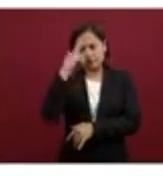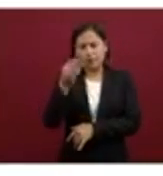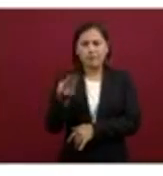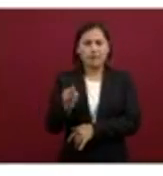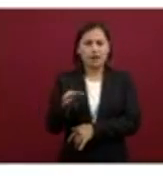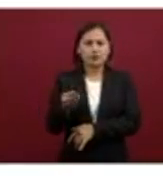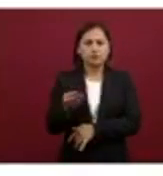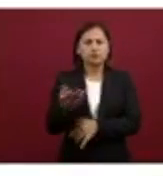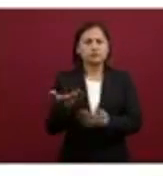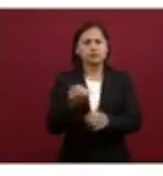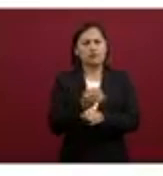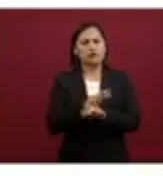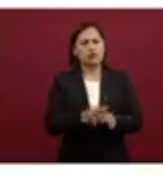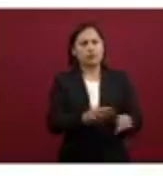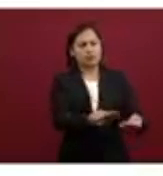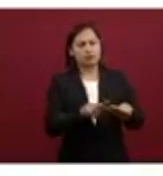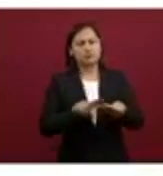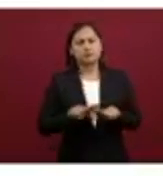informara